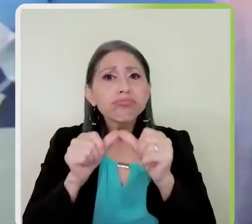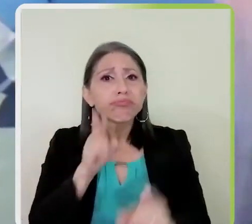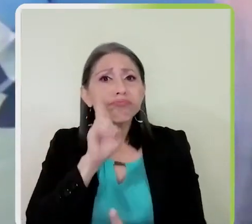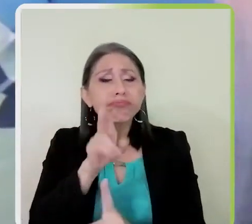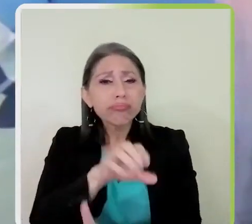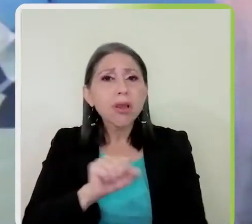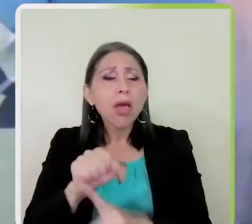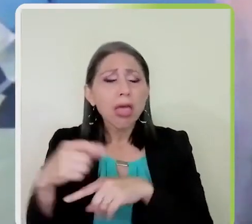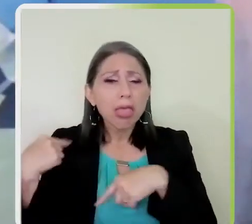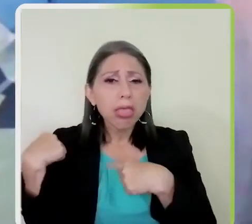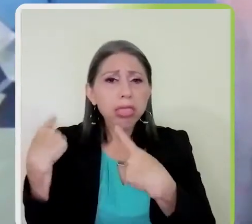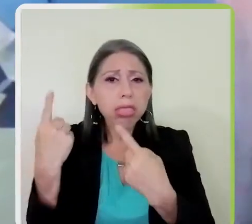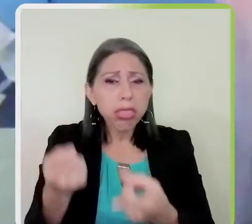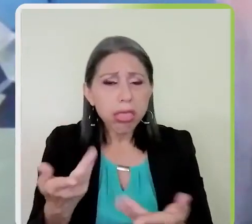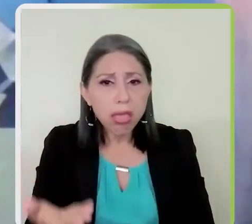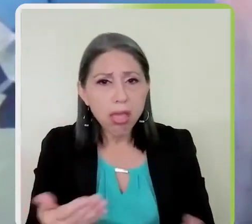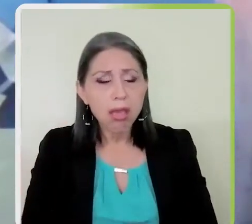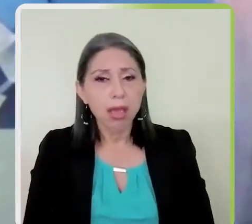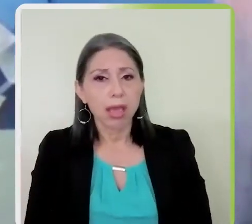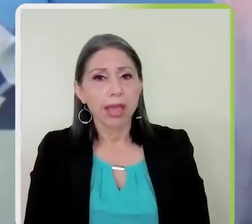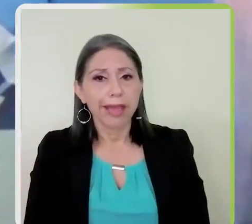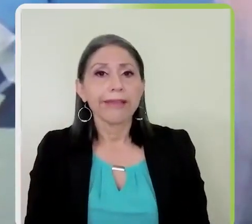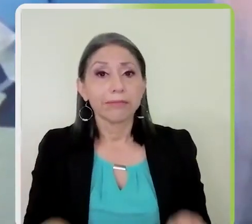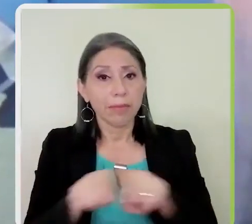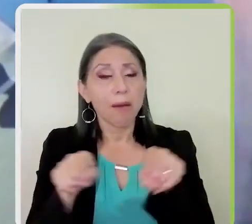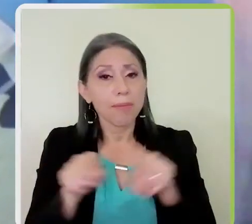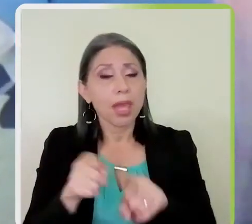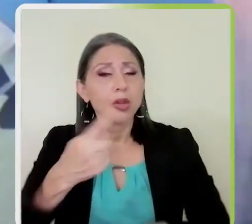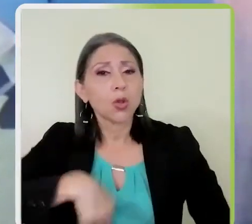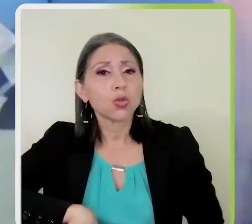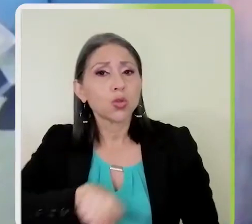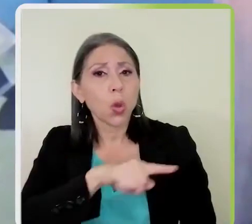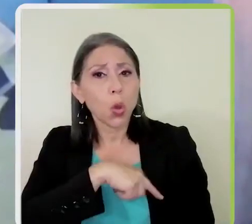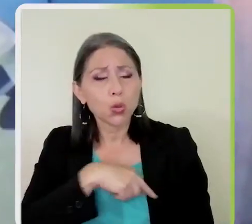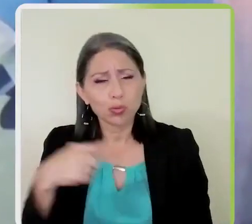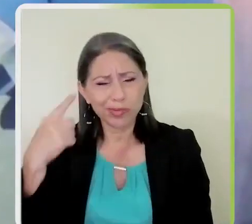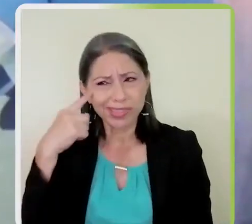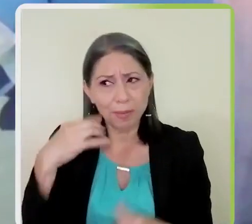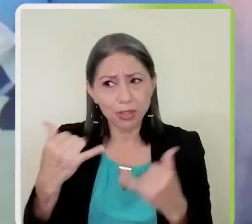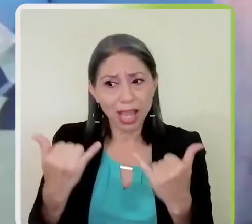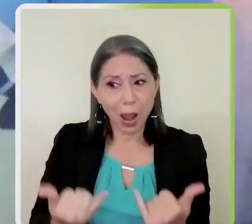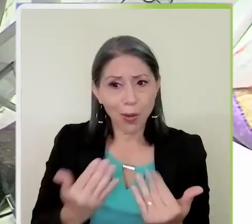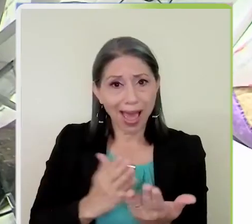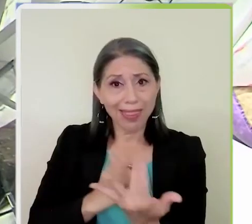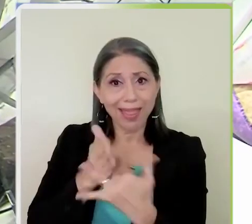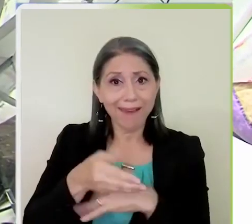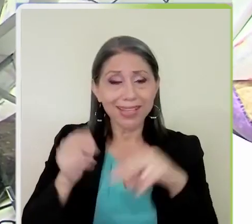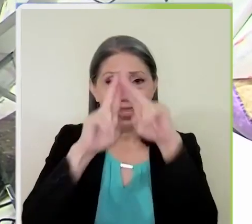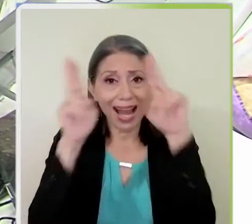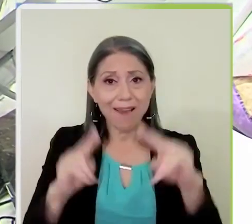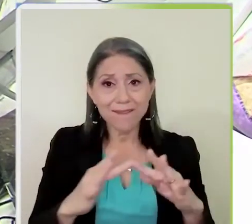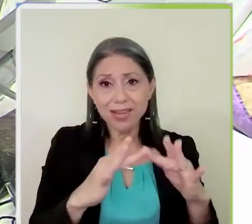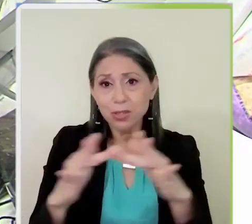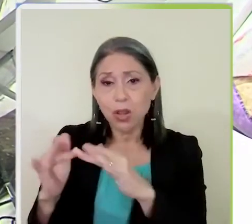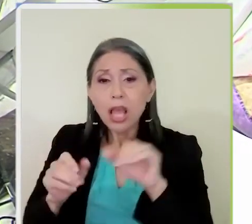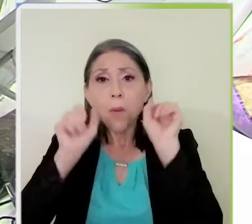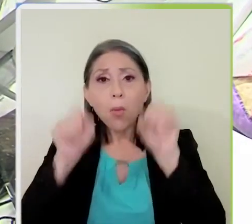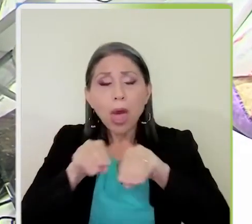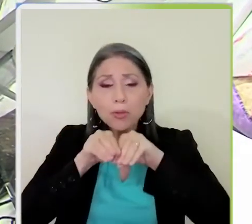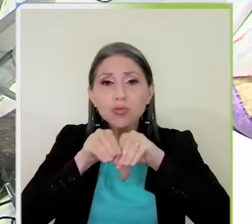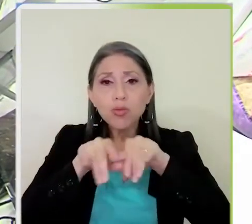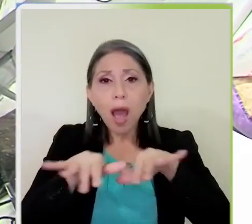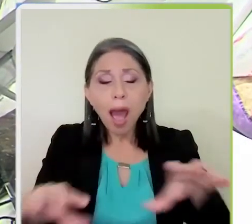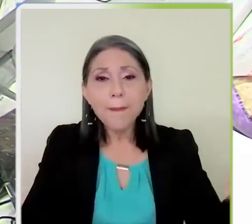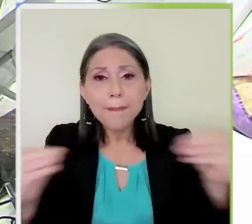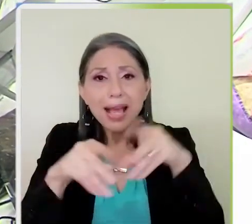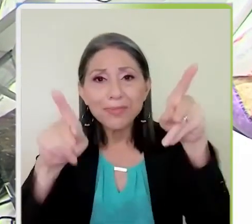de ahí fue donde decidimos poder llevar también esta parte de la virtualización y poderles llegar a más personas, a